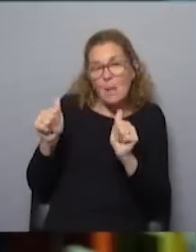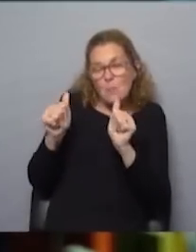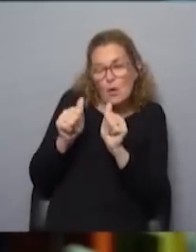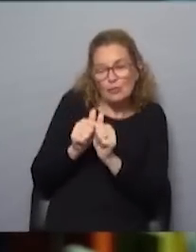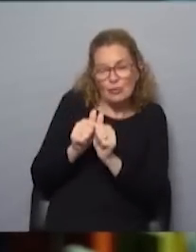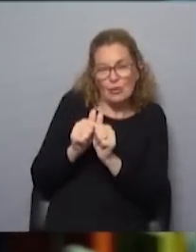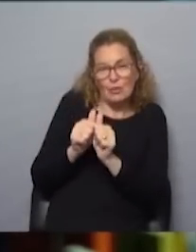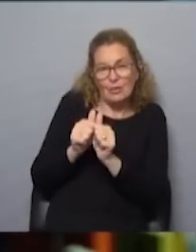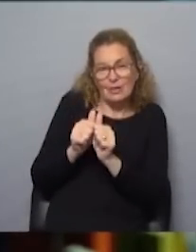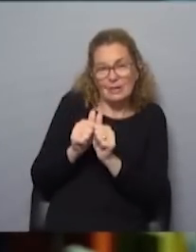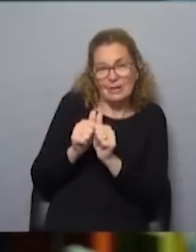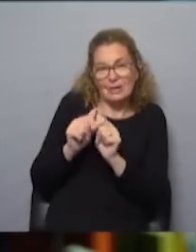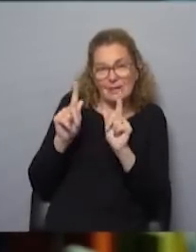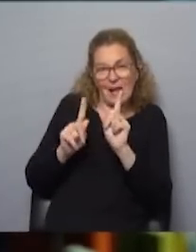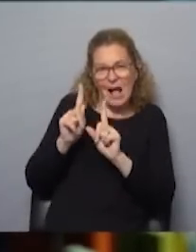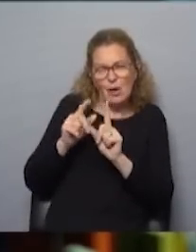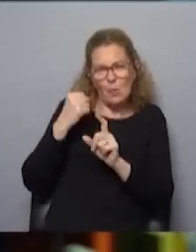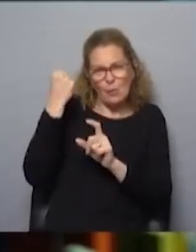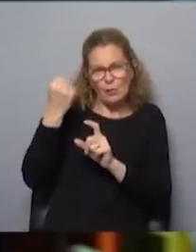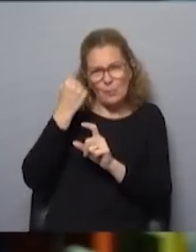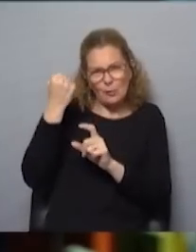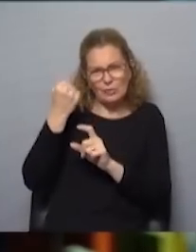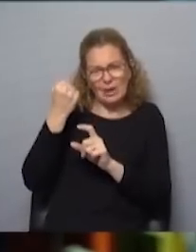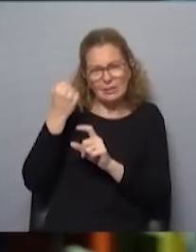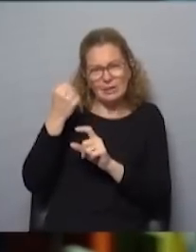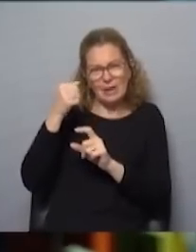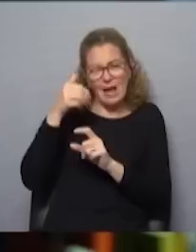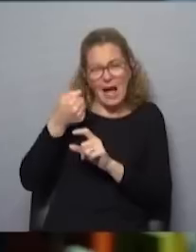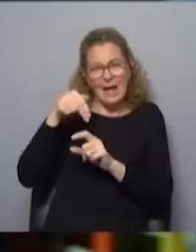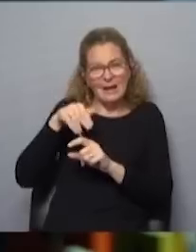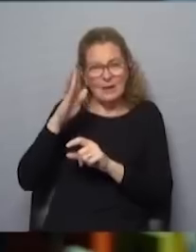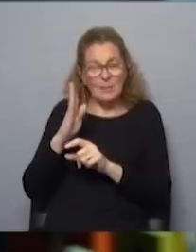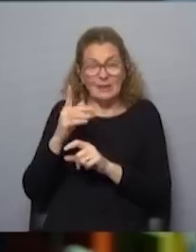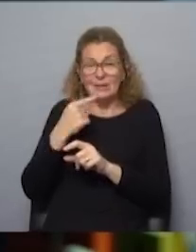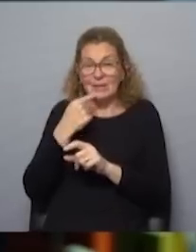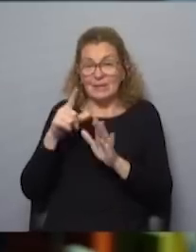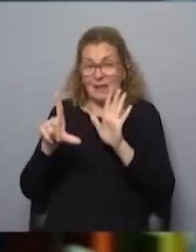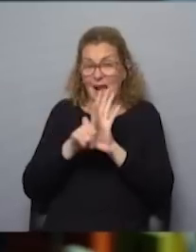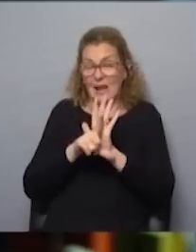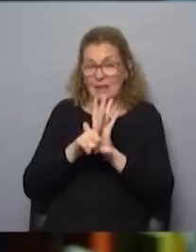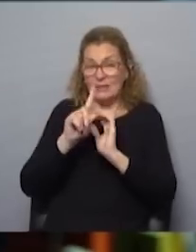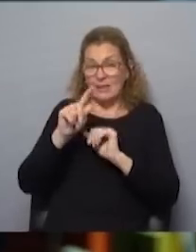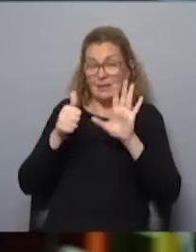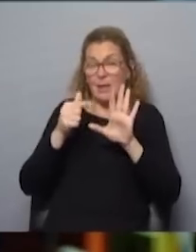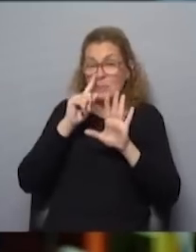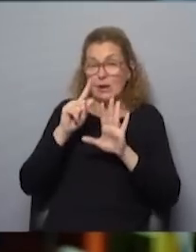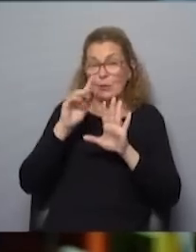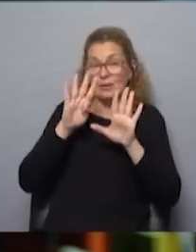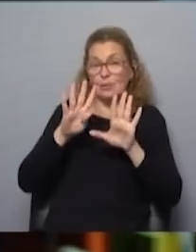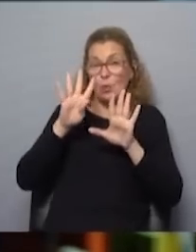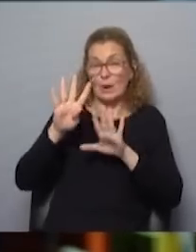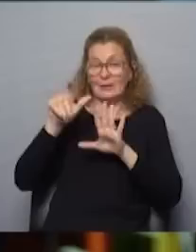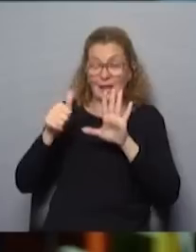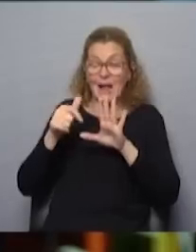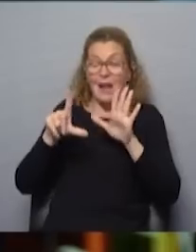que es un aspecto fundamental de los cometidos de la cnp en profesiones estudia la ley y si 6.246 la ley de